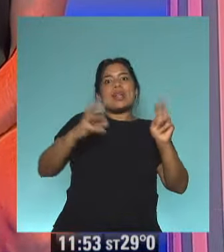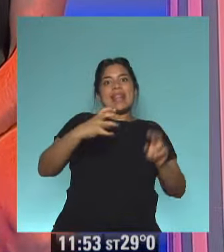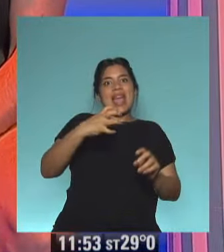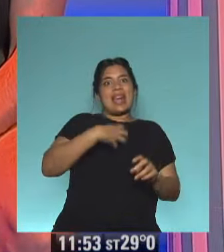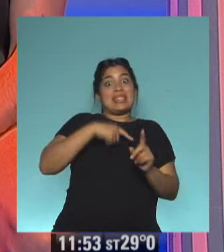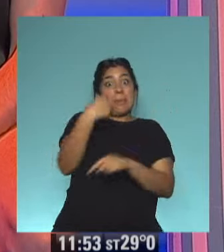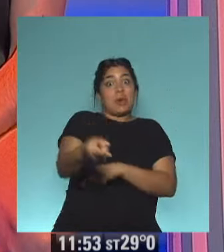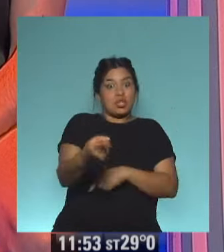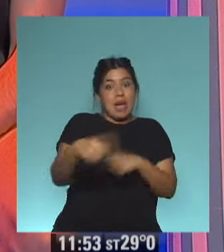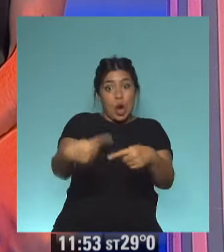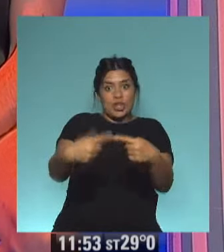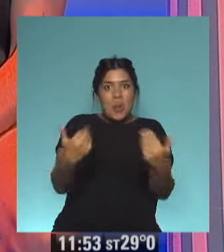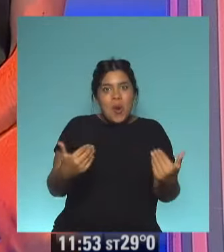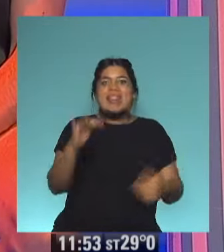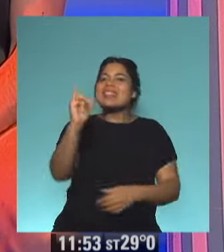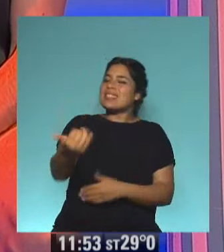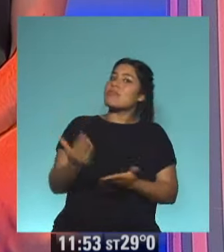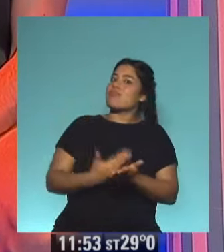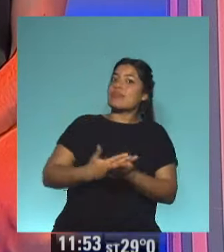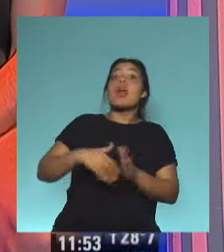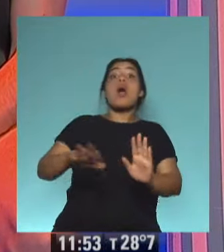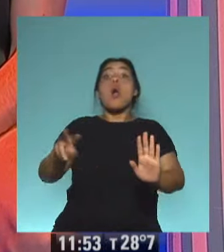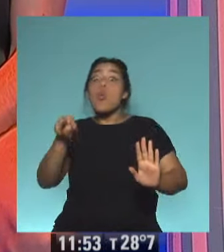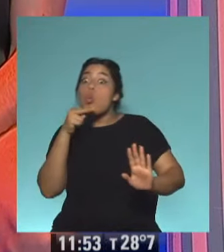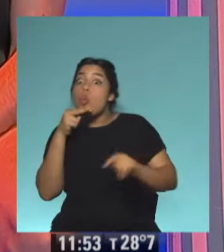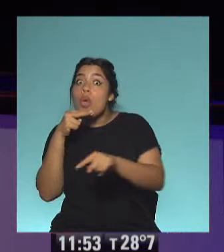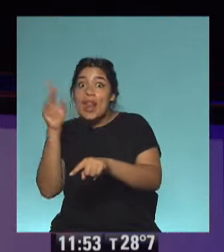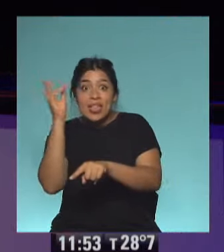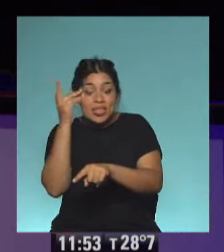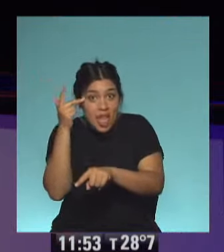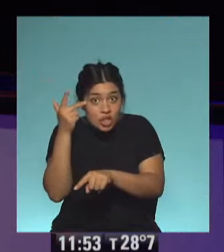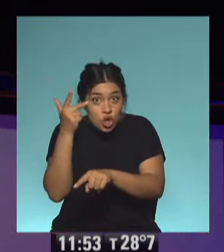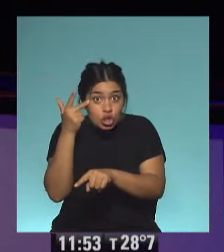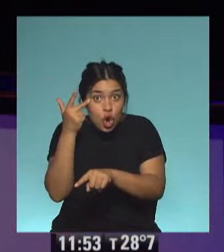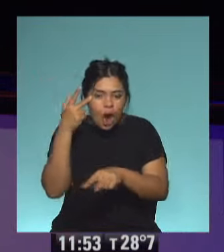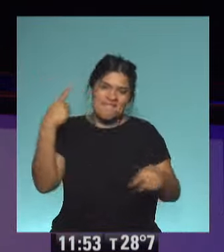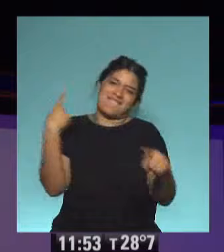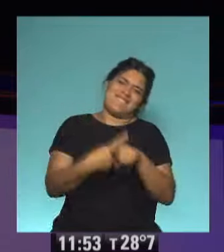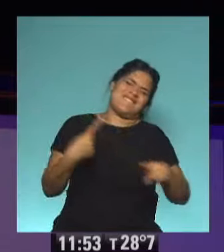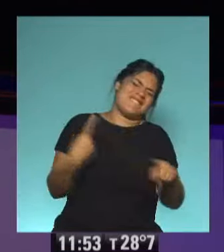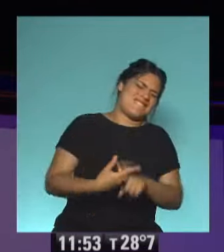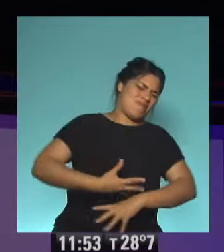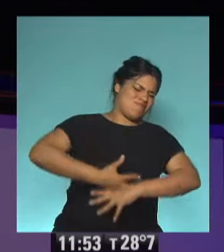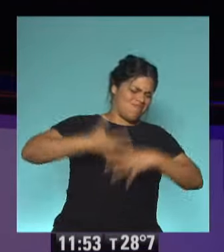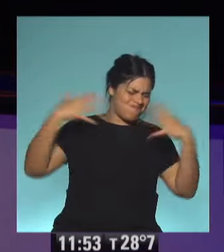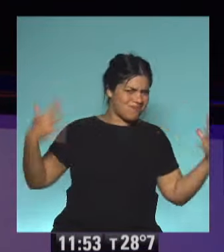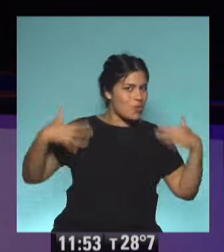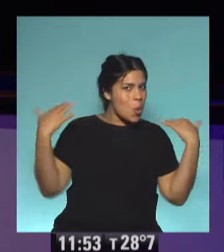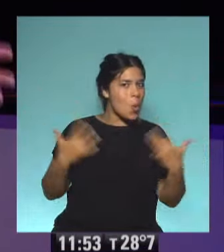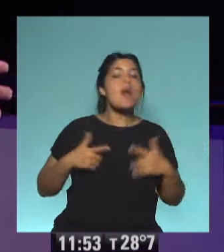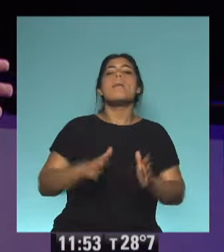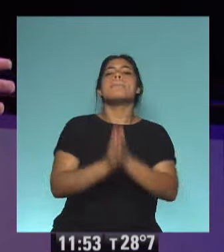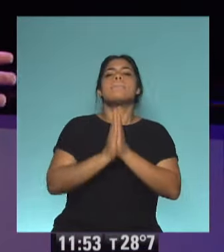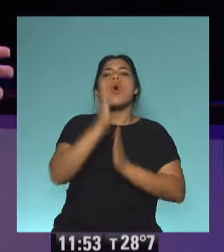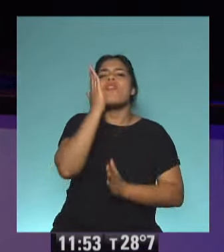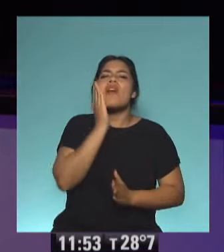semana que viene para seguir repasando y el viernes 18 es la mega fiesta. La mega muestra. Les pedimos que nos manden los videos